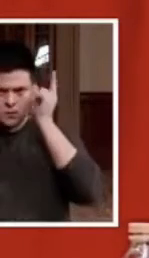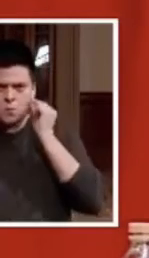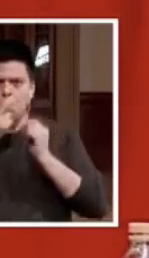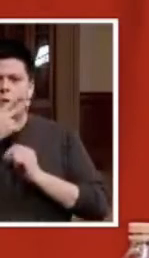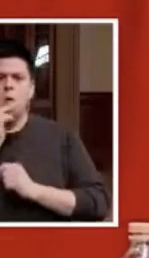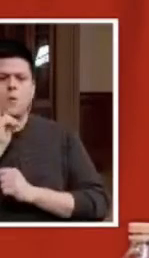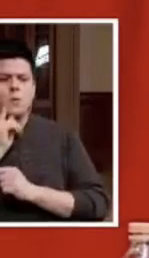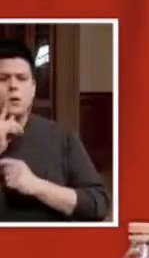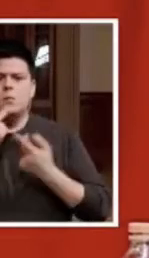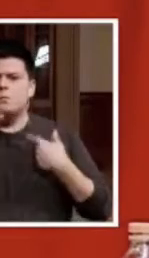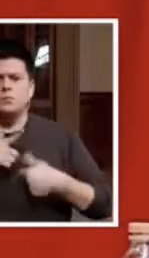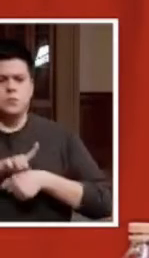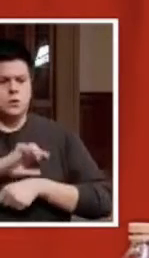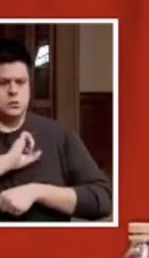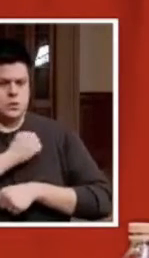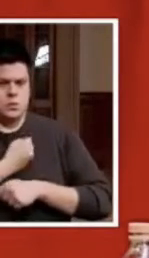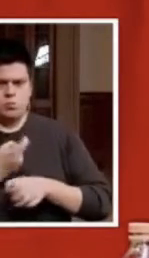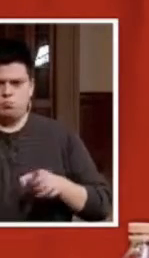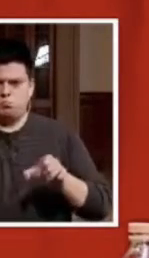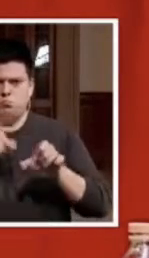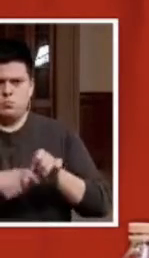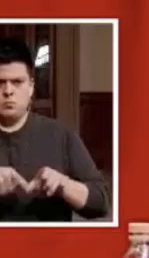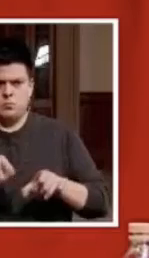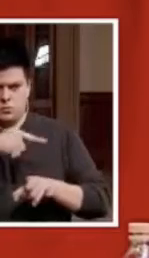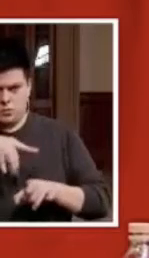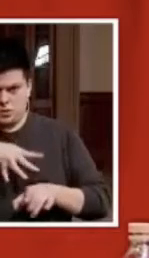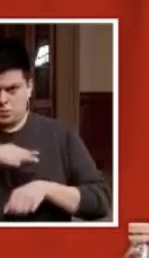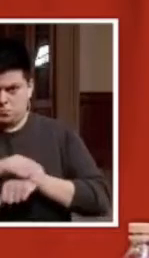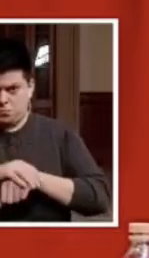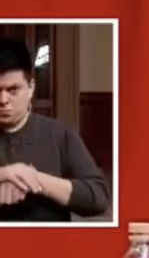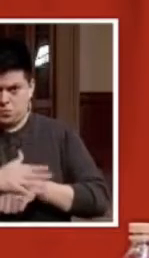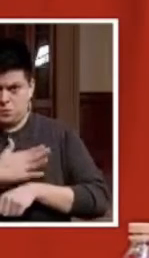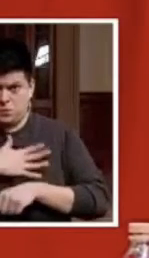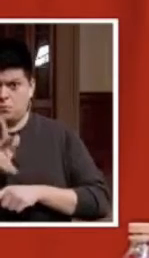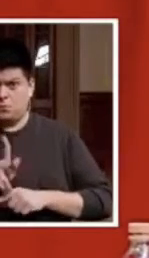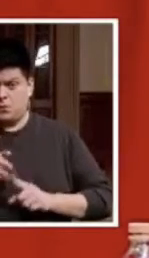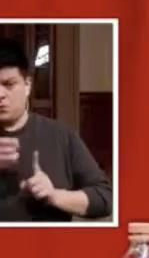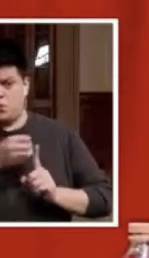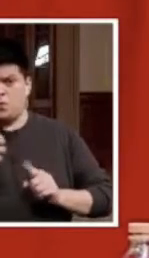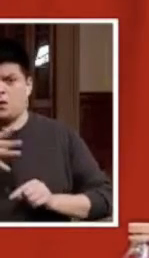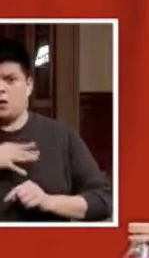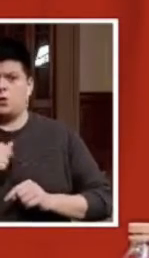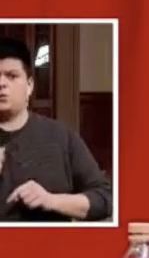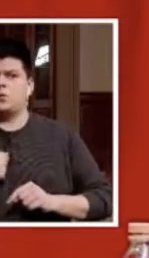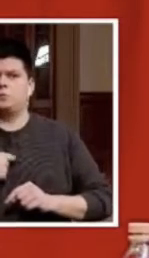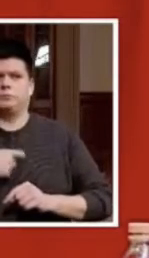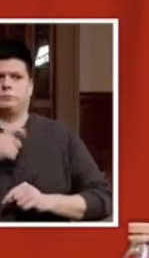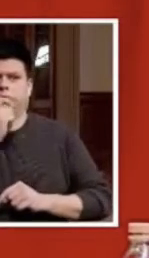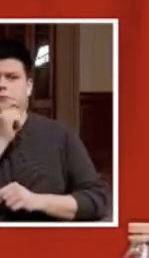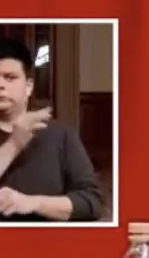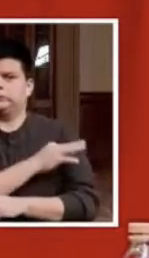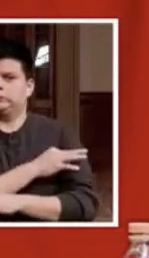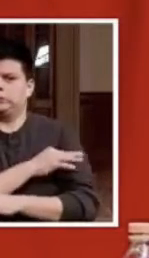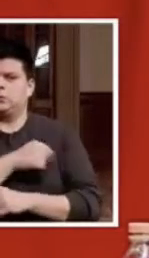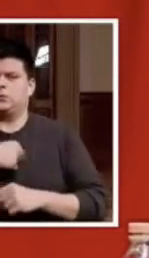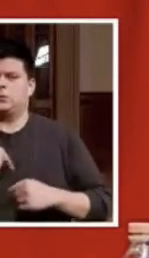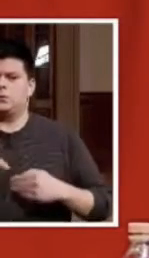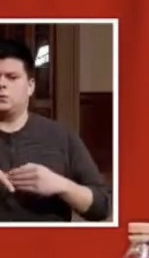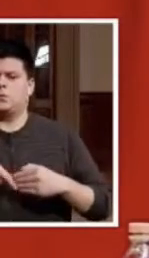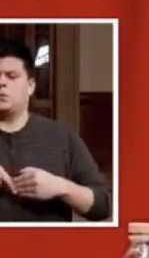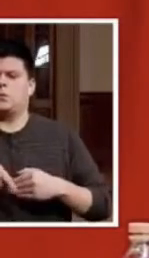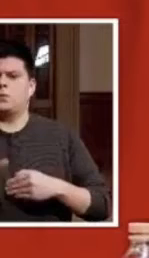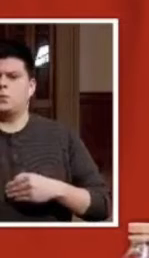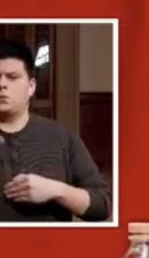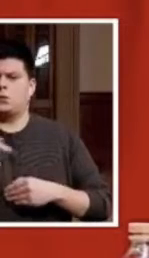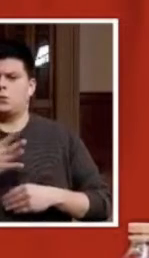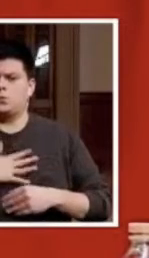enfermeros y personal de salud, pero aquí hay un orden. Un servidor no me puse la vacuna, me la voy a poner cuando